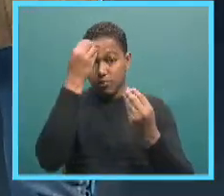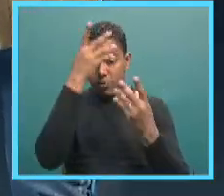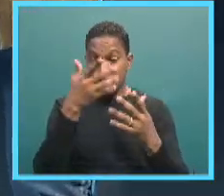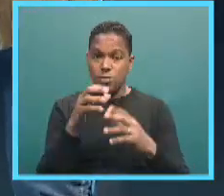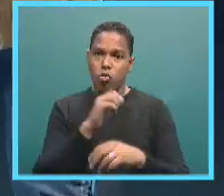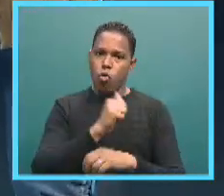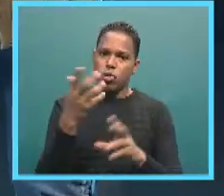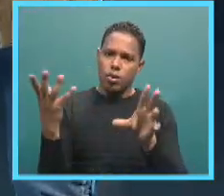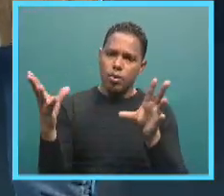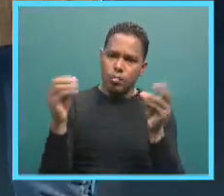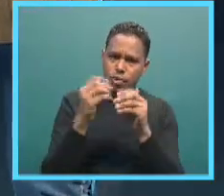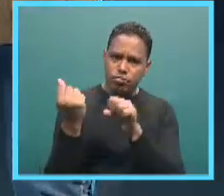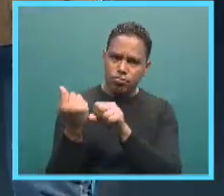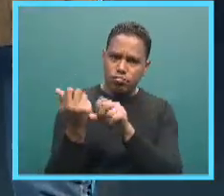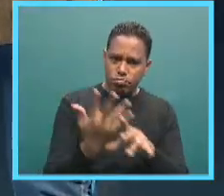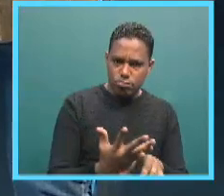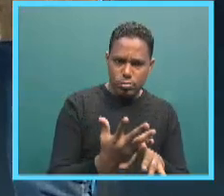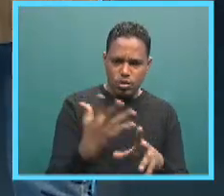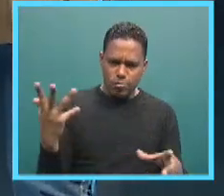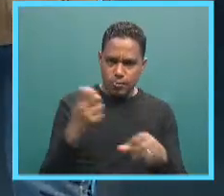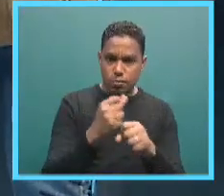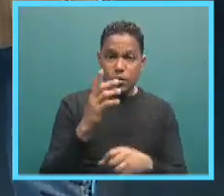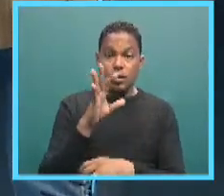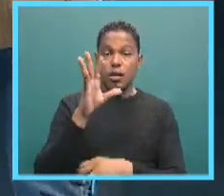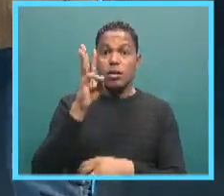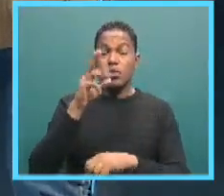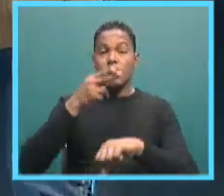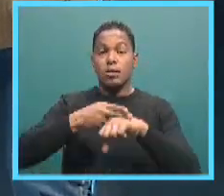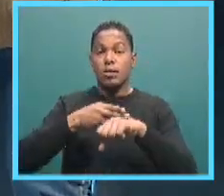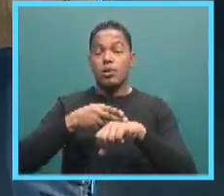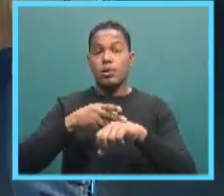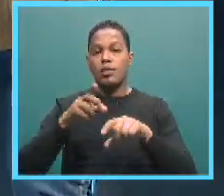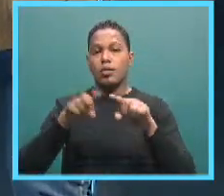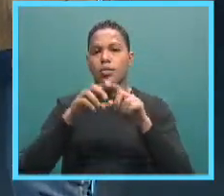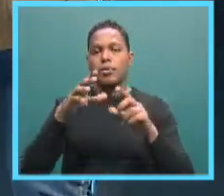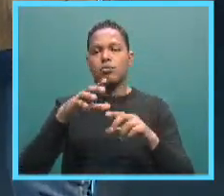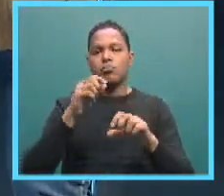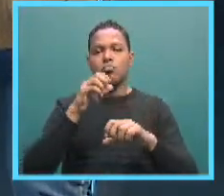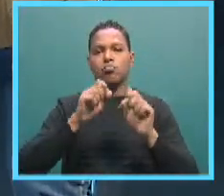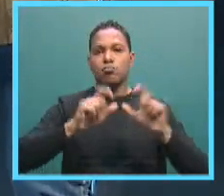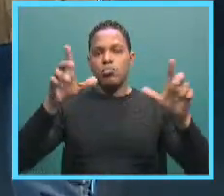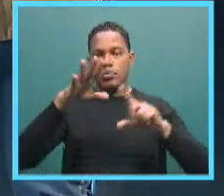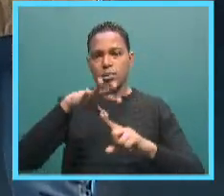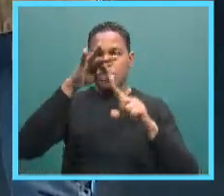y otras que preparamos para ustedes a modo de resumen, tanto a las 6 de la tarde como también en nuestra emisión estelar de